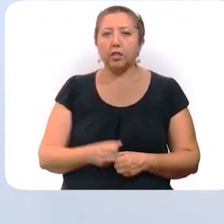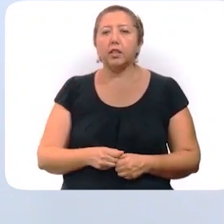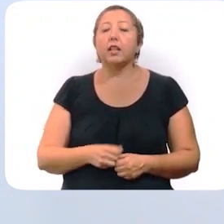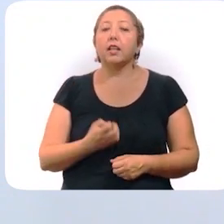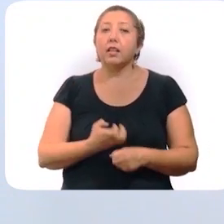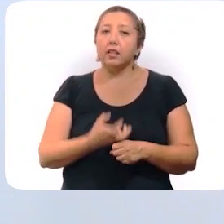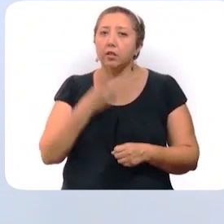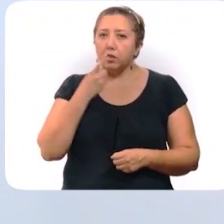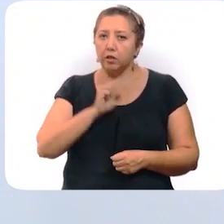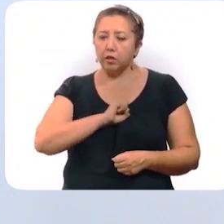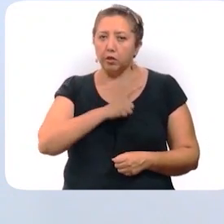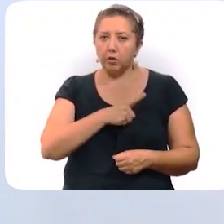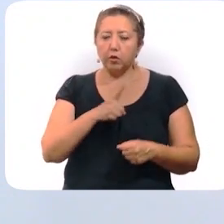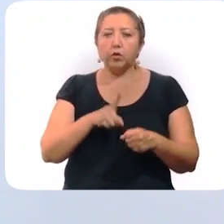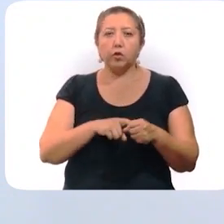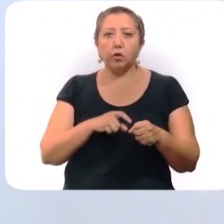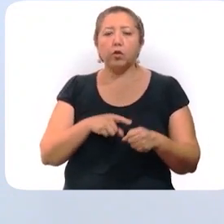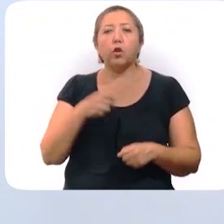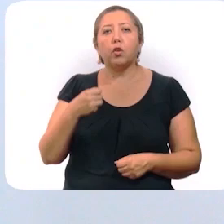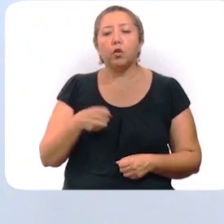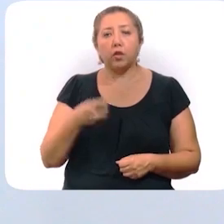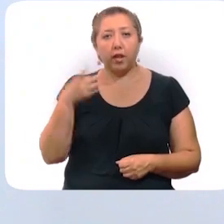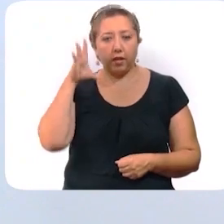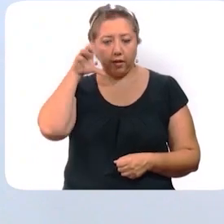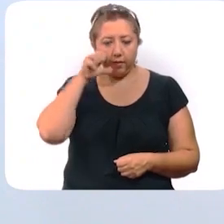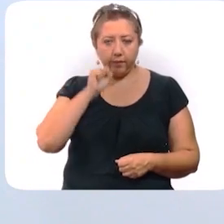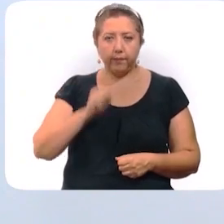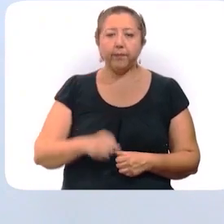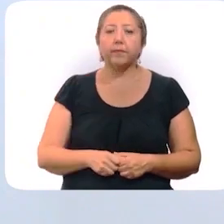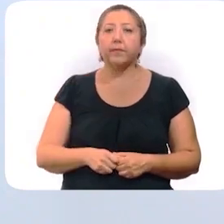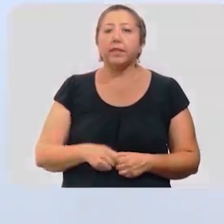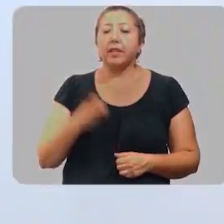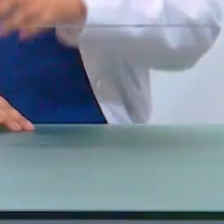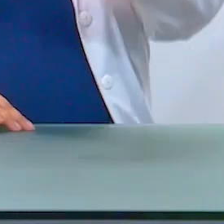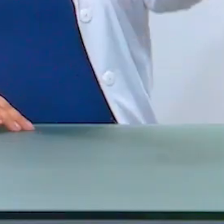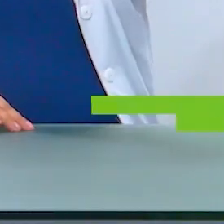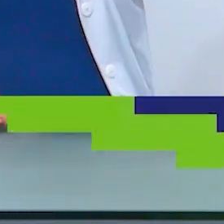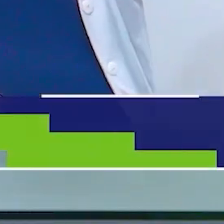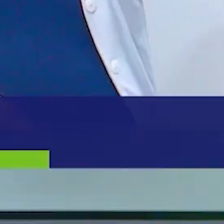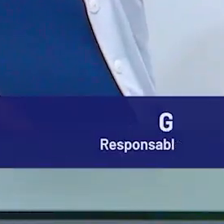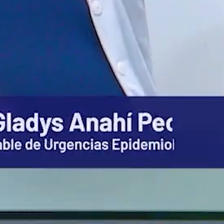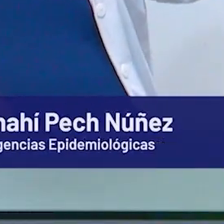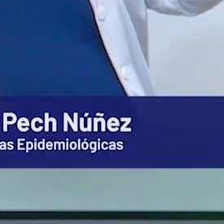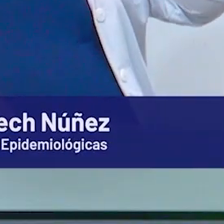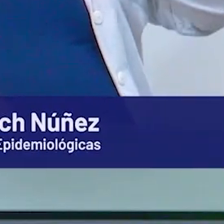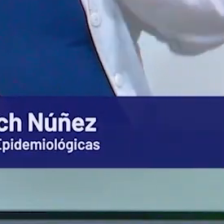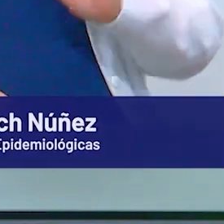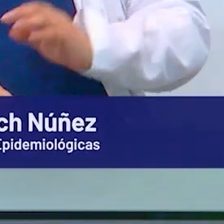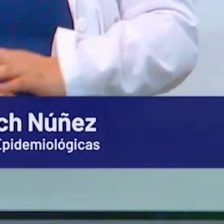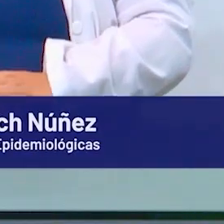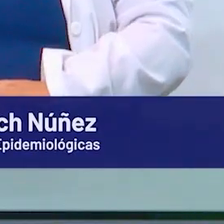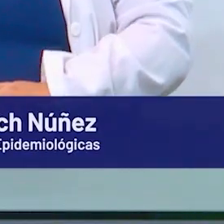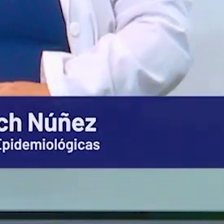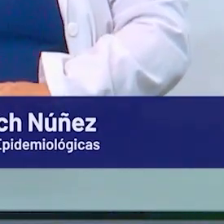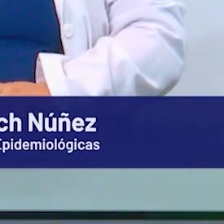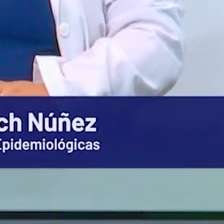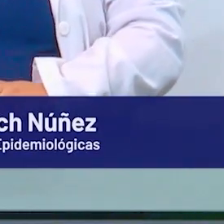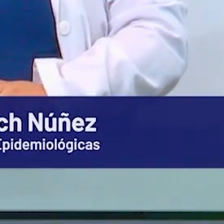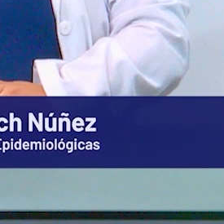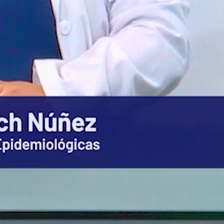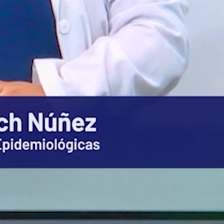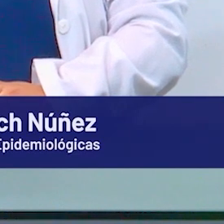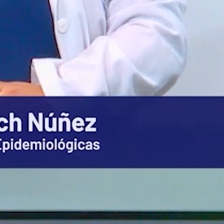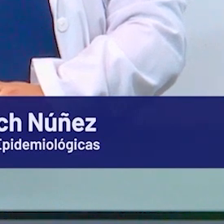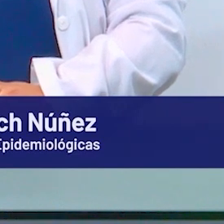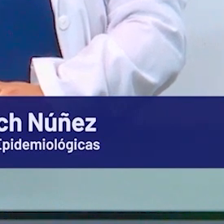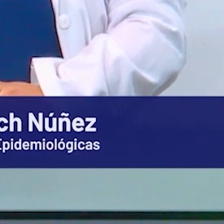semáforo estatal de salud los cuales marcan un color naranja ese es el reporte doctora gracias estaremos actualizando esta información